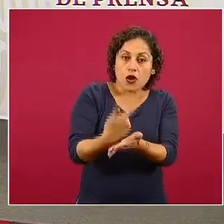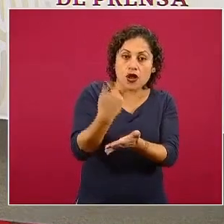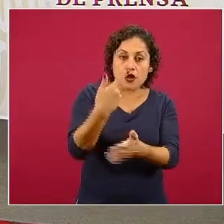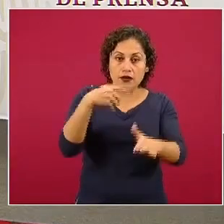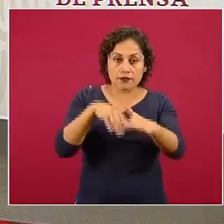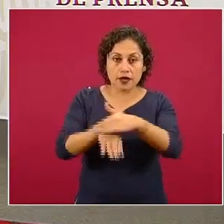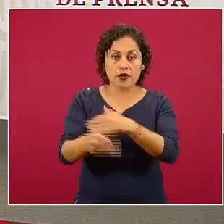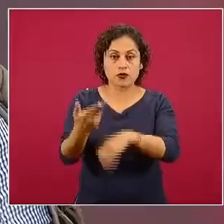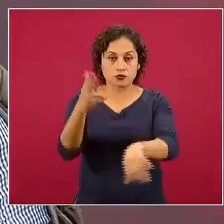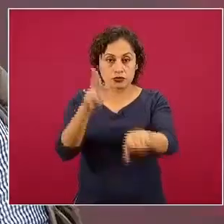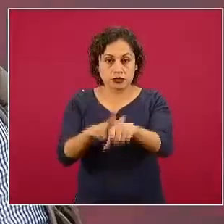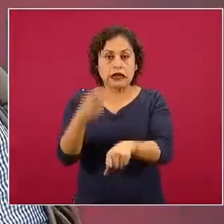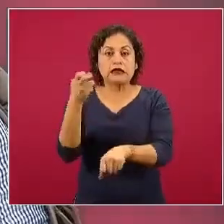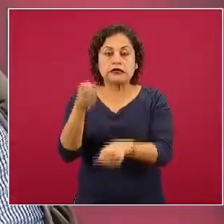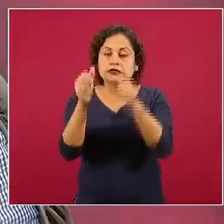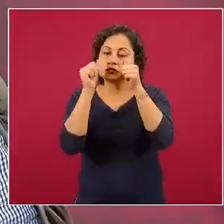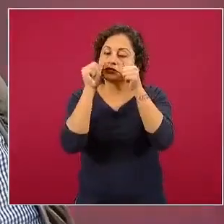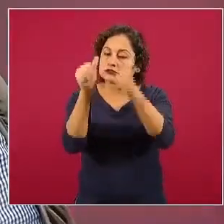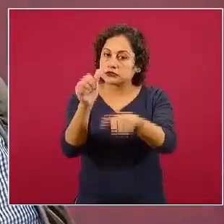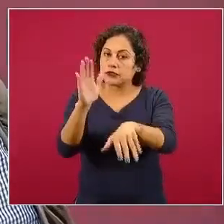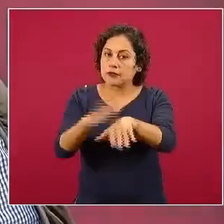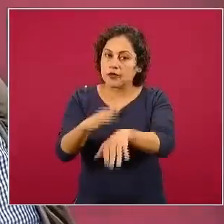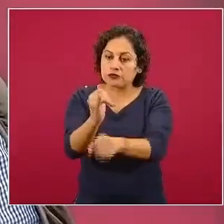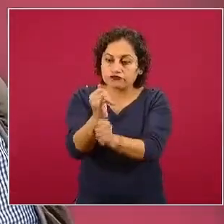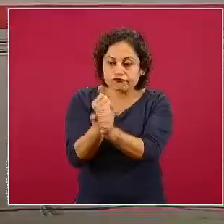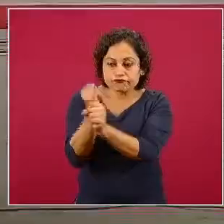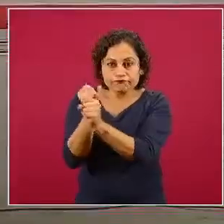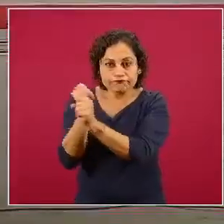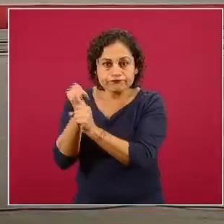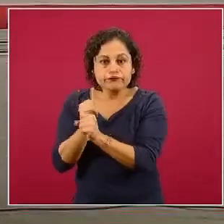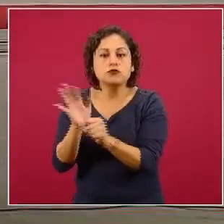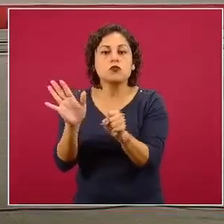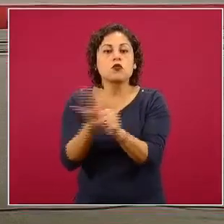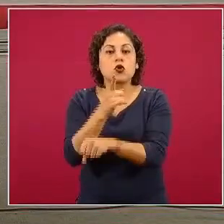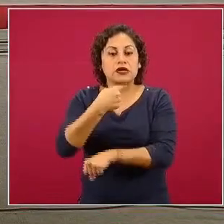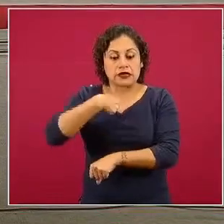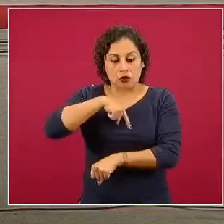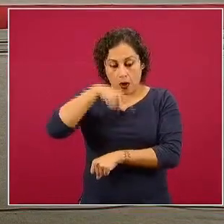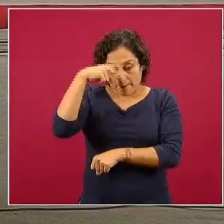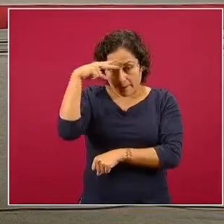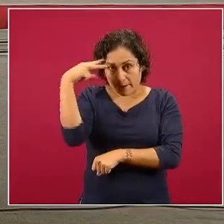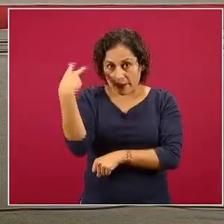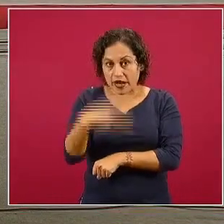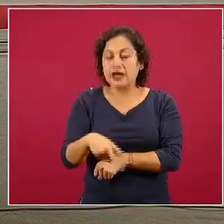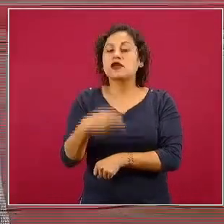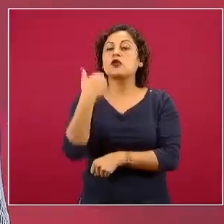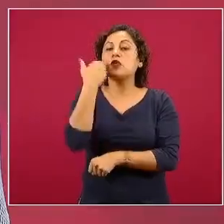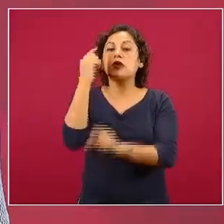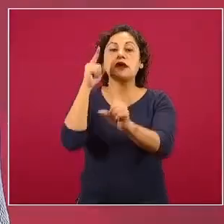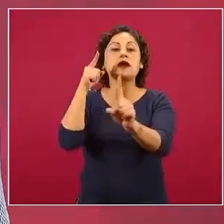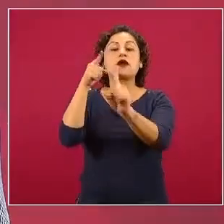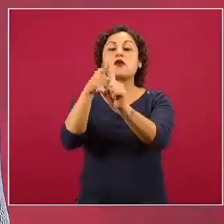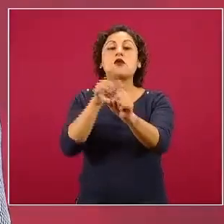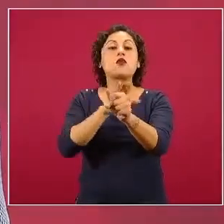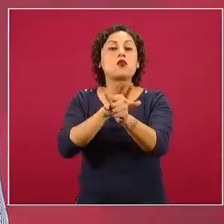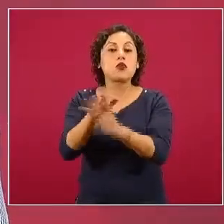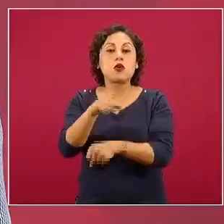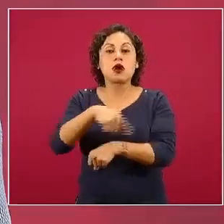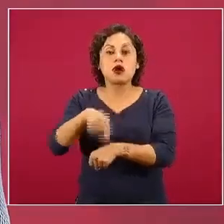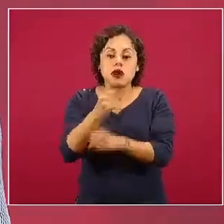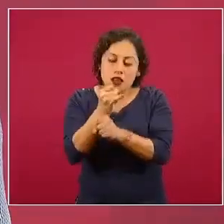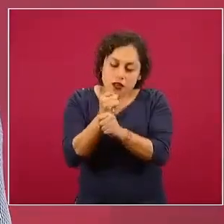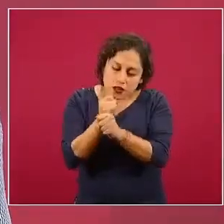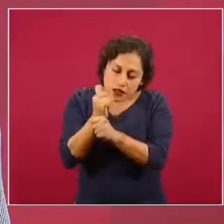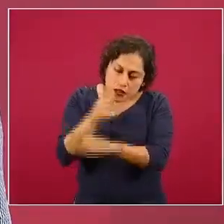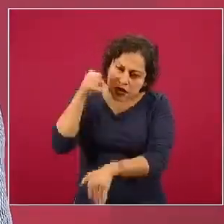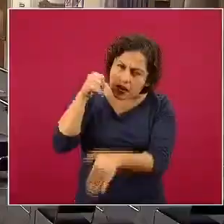de segundo y tercer nivel, porque se quiere conocer con mayor certidumbre y con mayor cantidad de información, qué es lo que